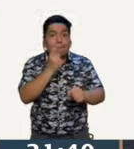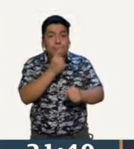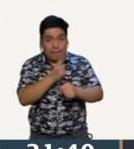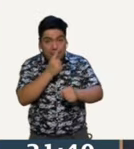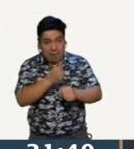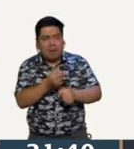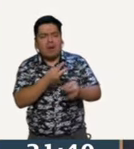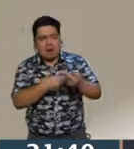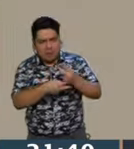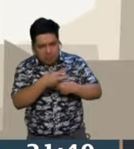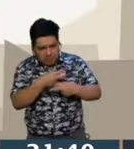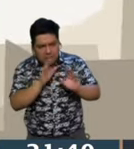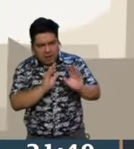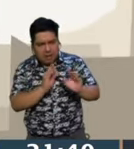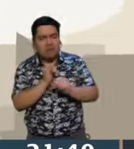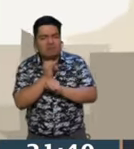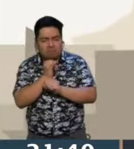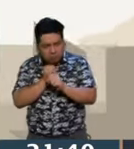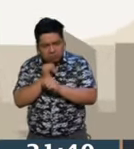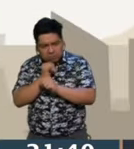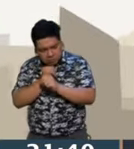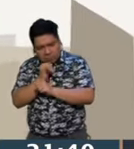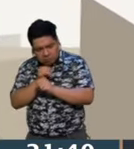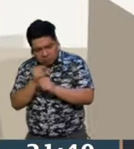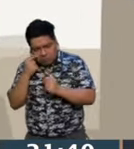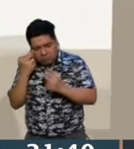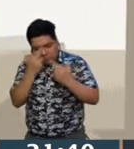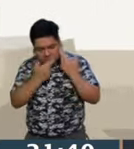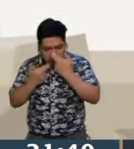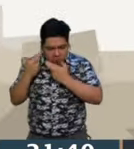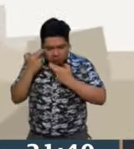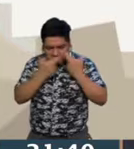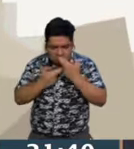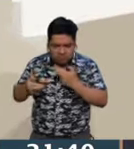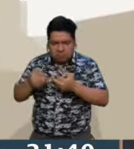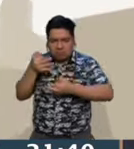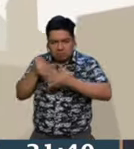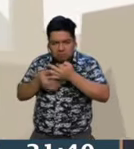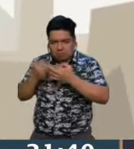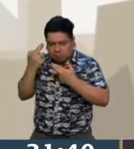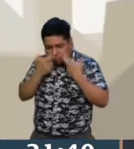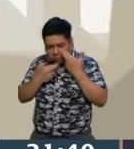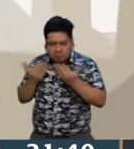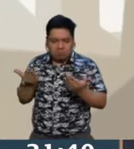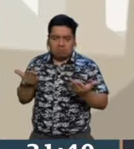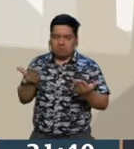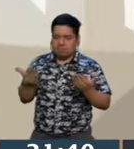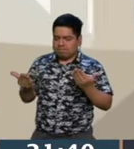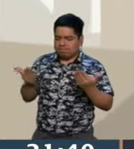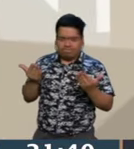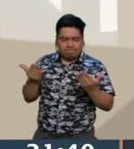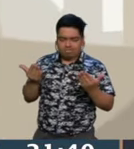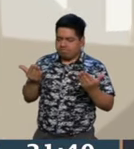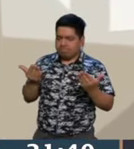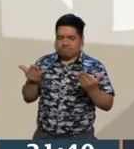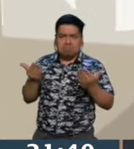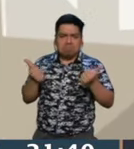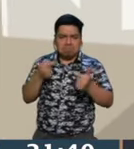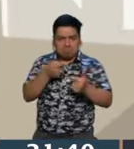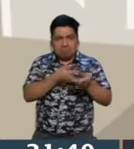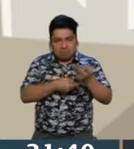huésped, investigó su caso con una comitiva de alto nivel en términos jurídicos que contrastó la información que el Estado ecuatoriano